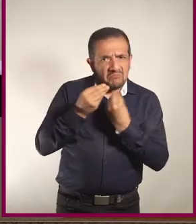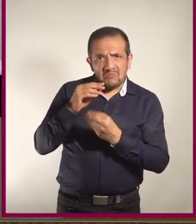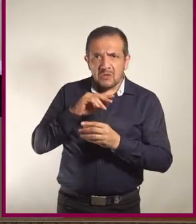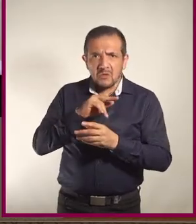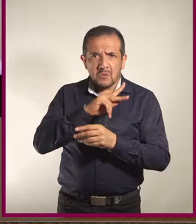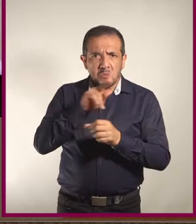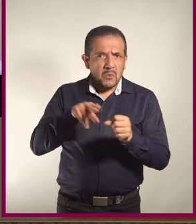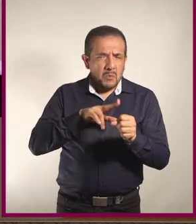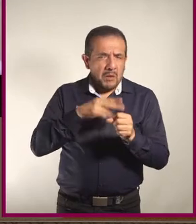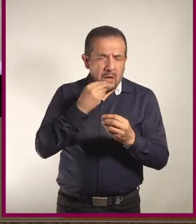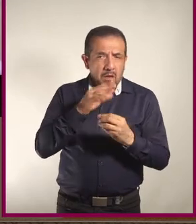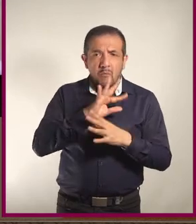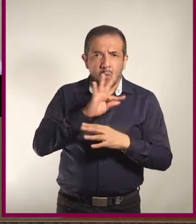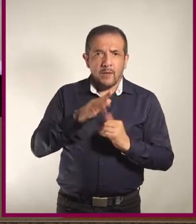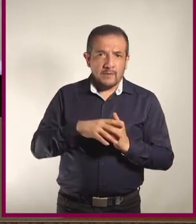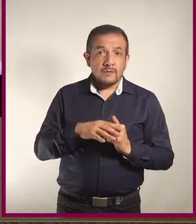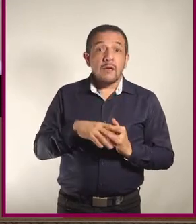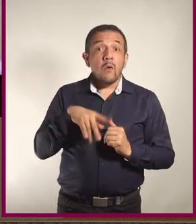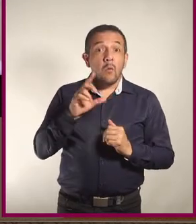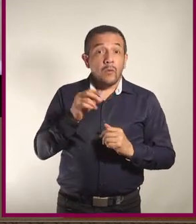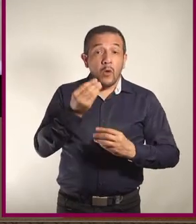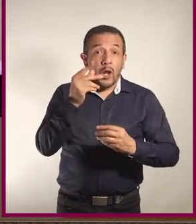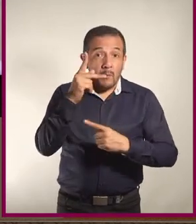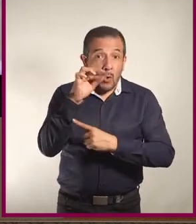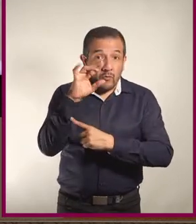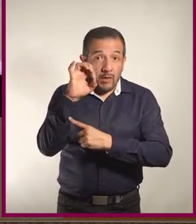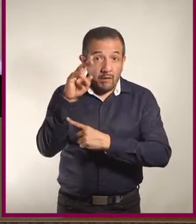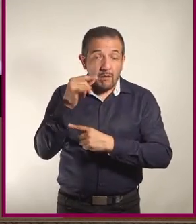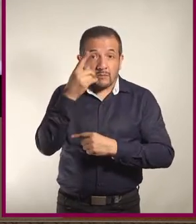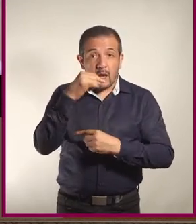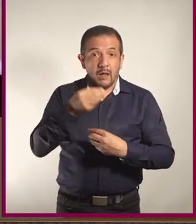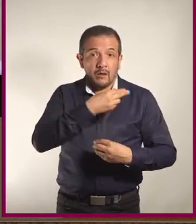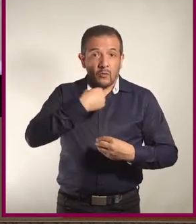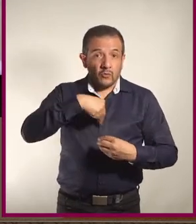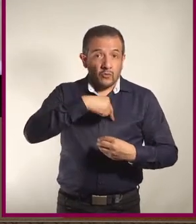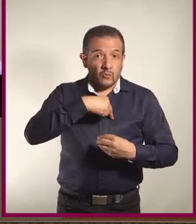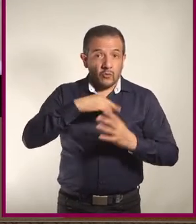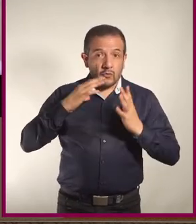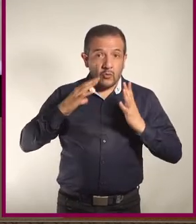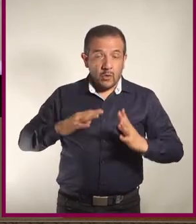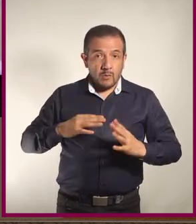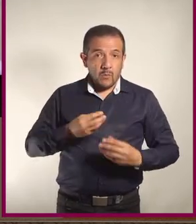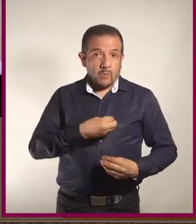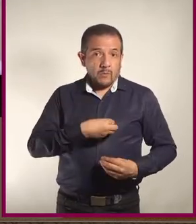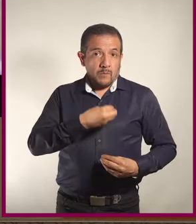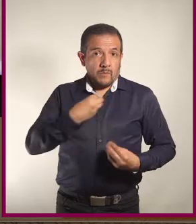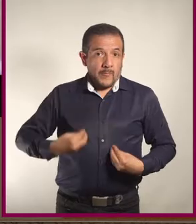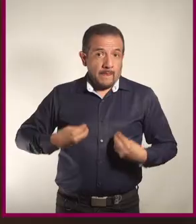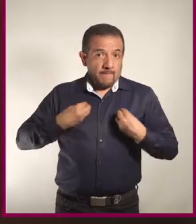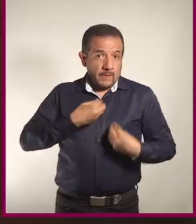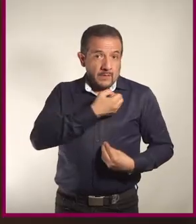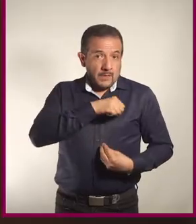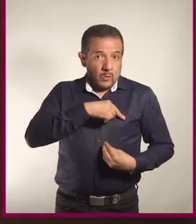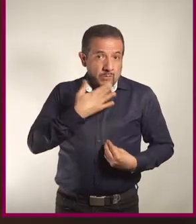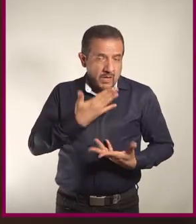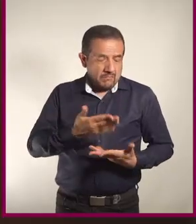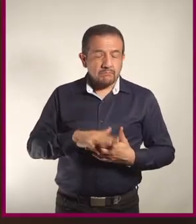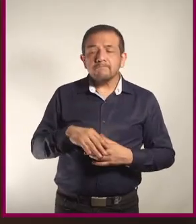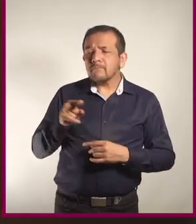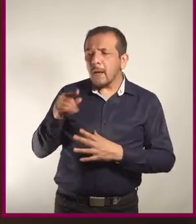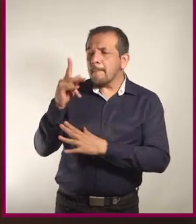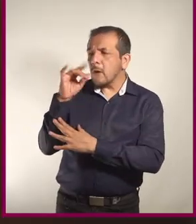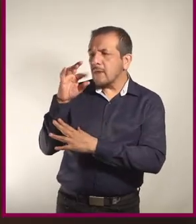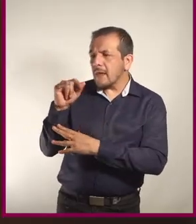para consumir proteínas, es decir, las proteínas es un nutrimento esencial para nuestra supervivencia. Doctor, ¿cuál